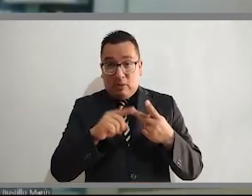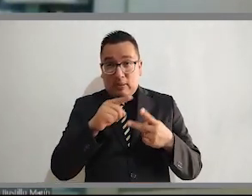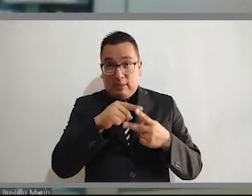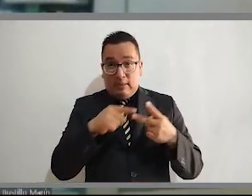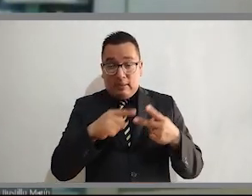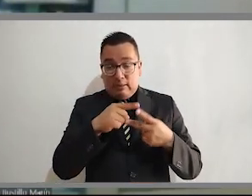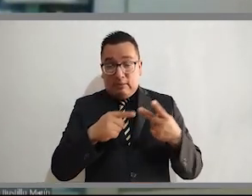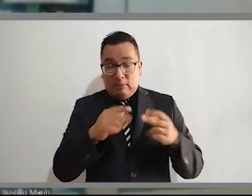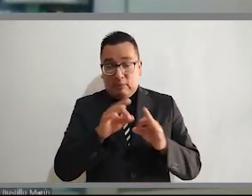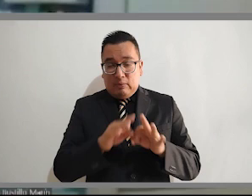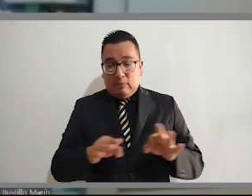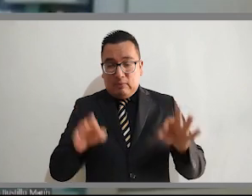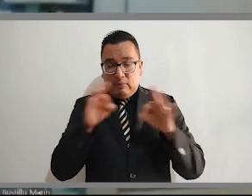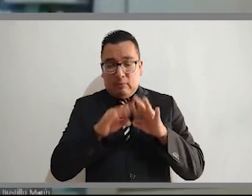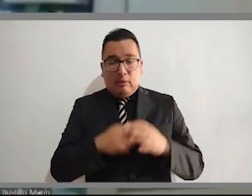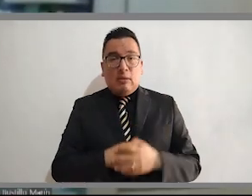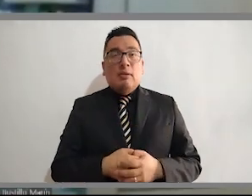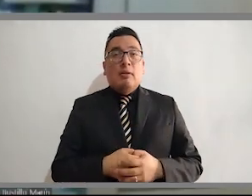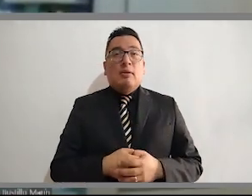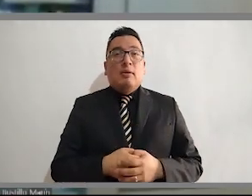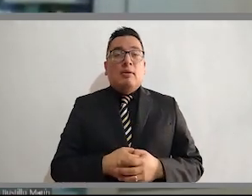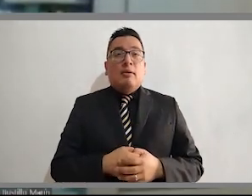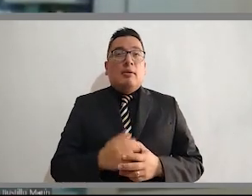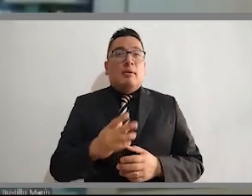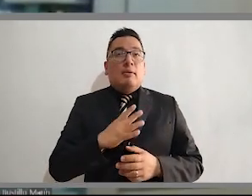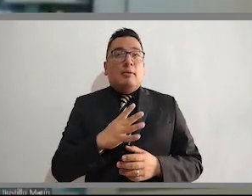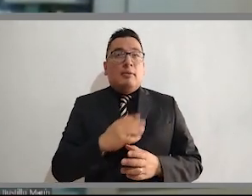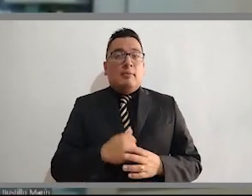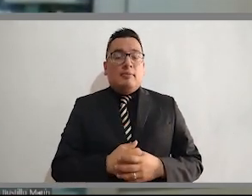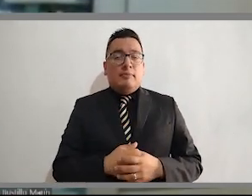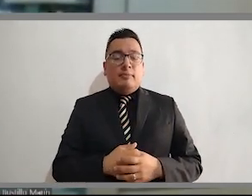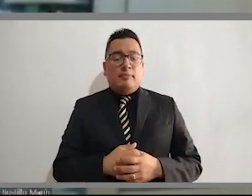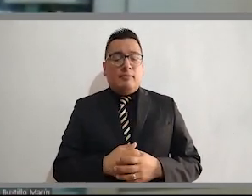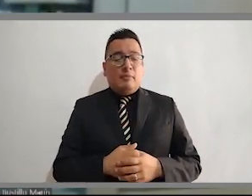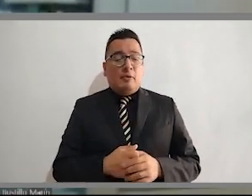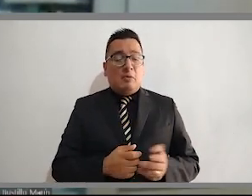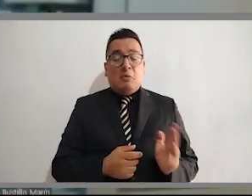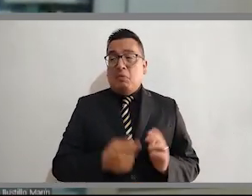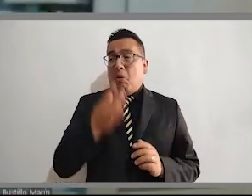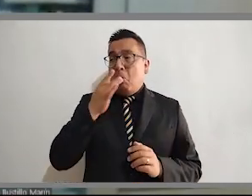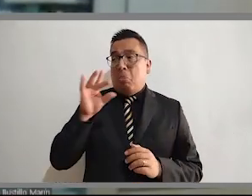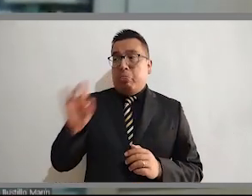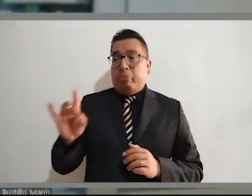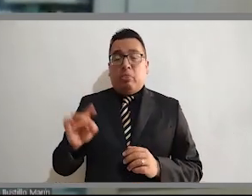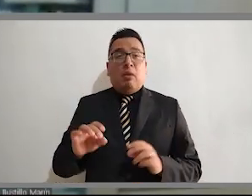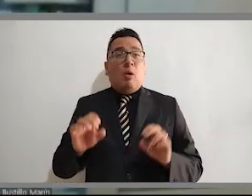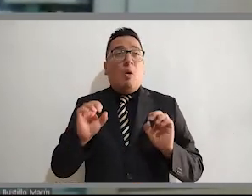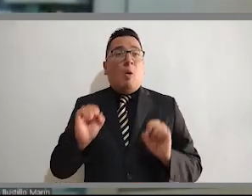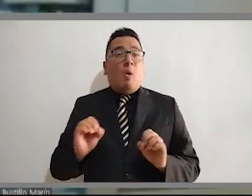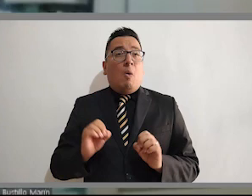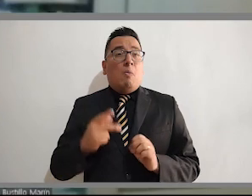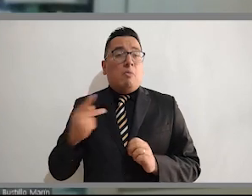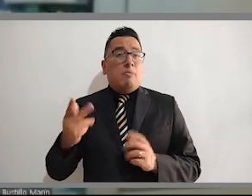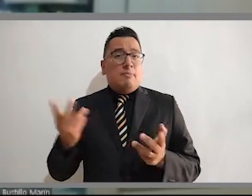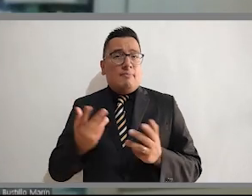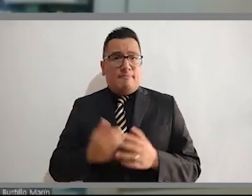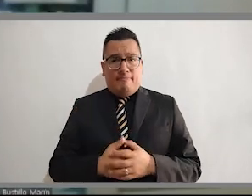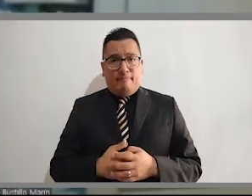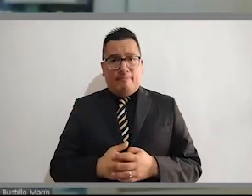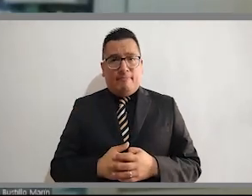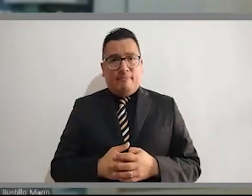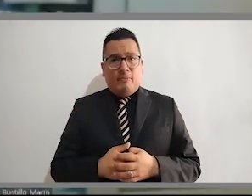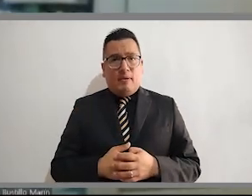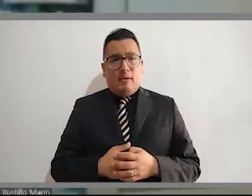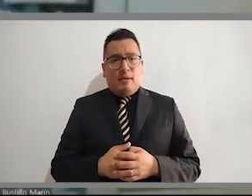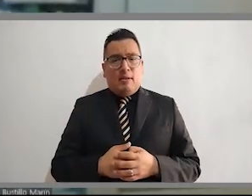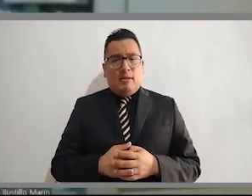la desproporción en el ejercicio del cargo por quien está siendo denunciado, y 2,